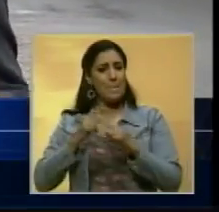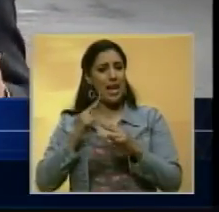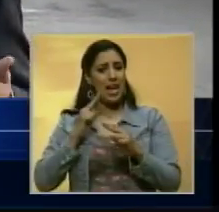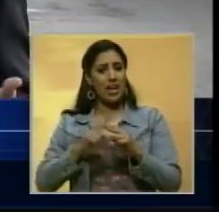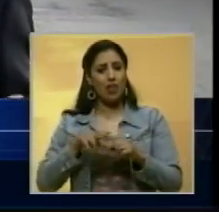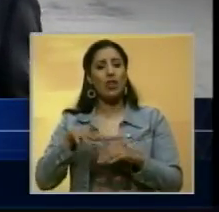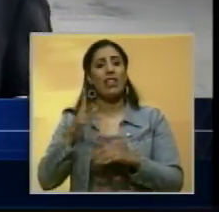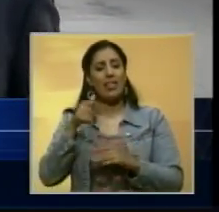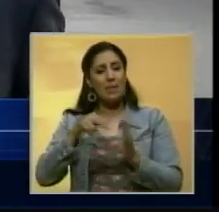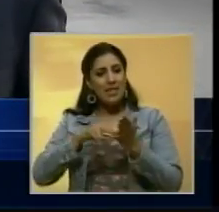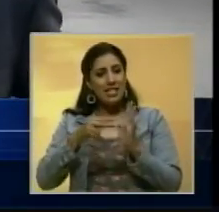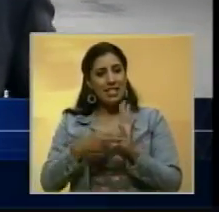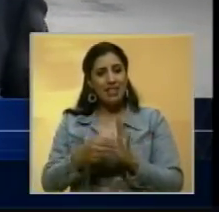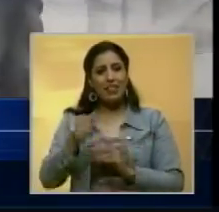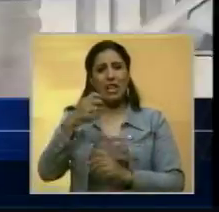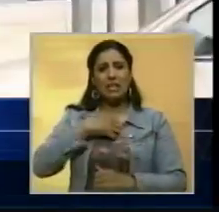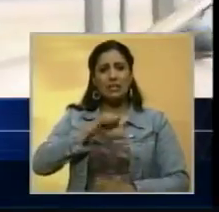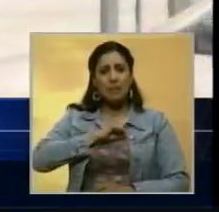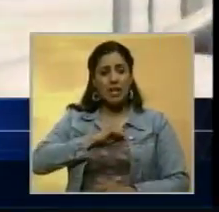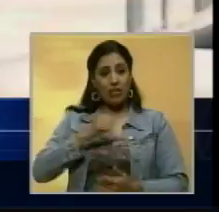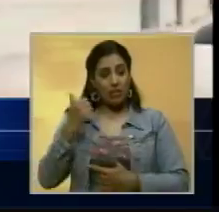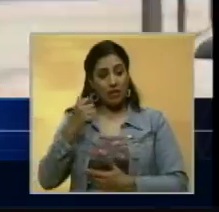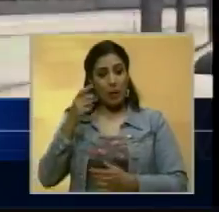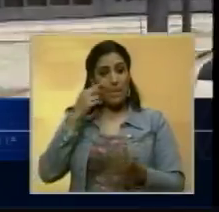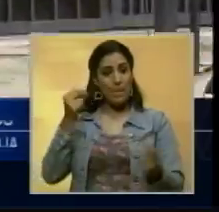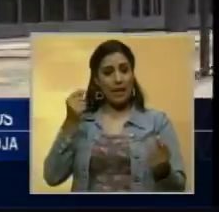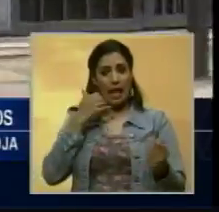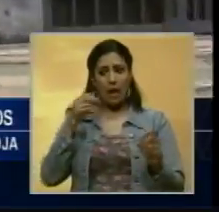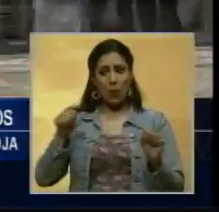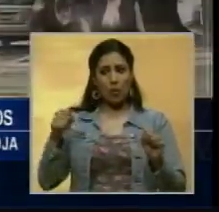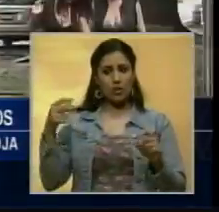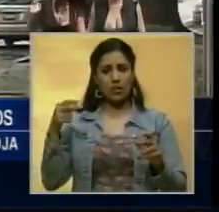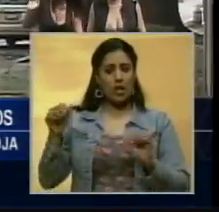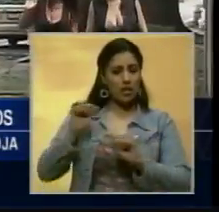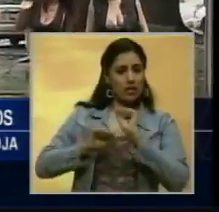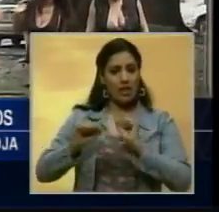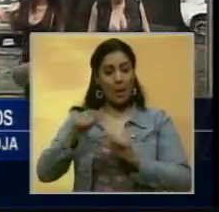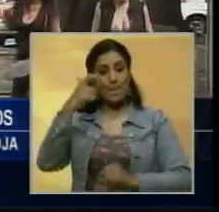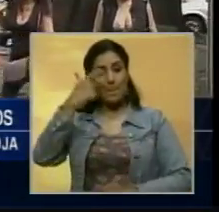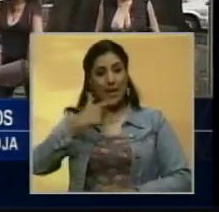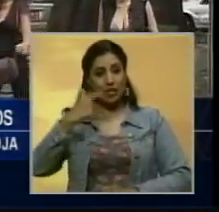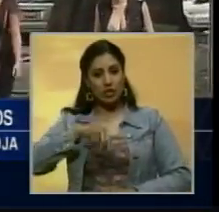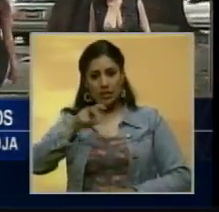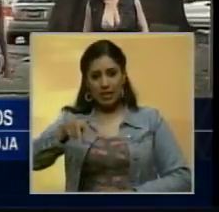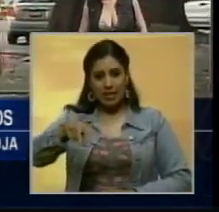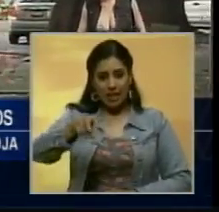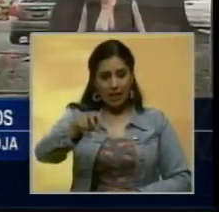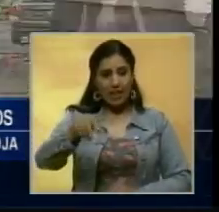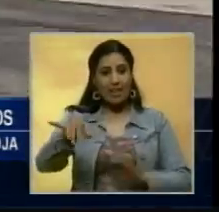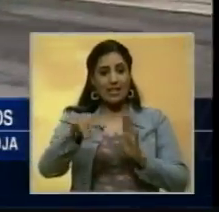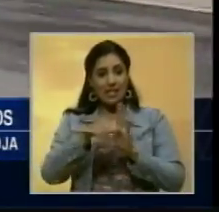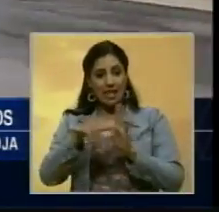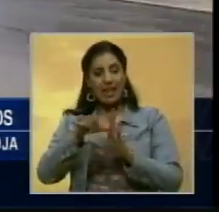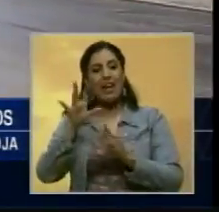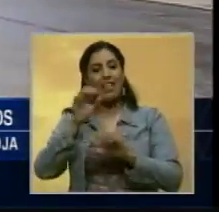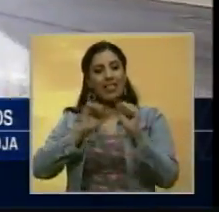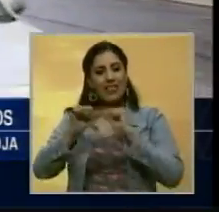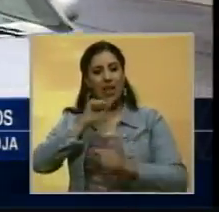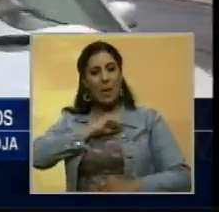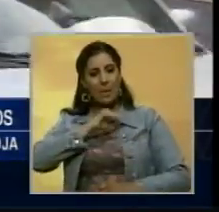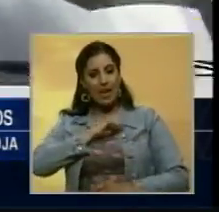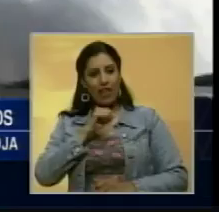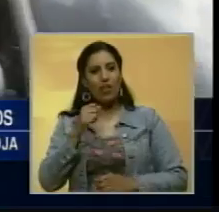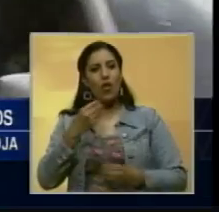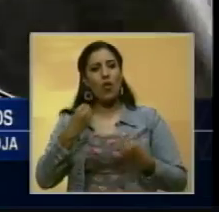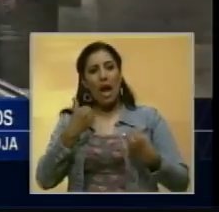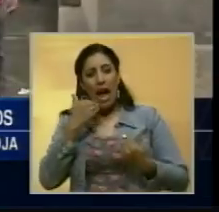y además representa una zozobra. El estar atentos a los motorizados o las personas que transitan a su alrededor para evitar el miedo a